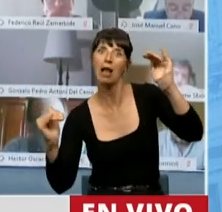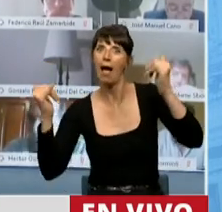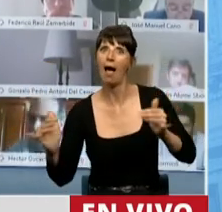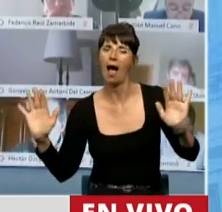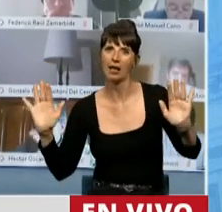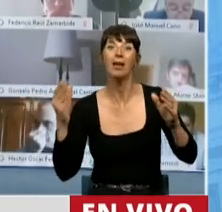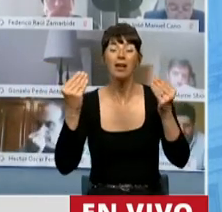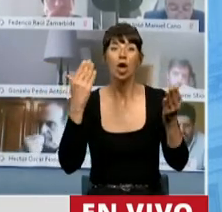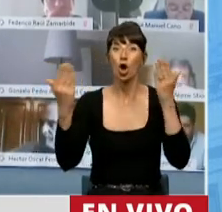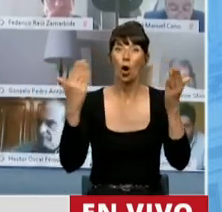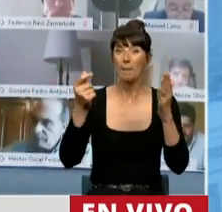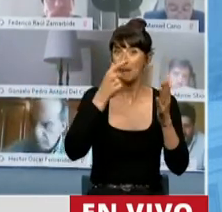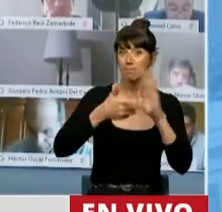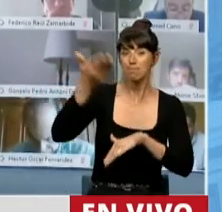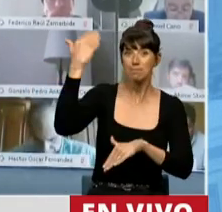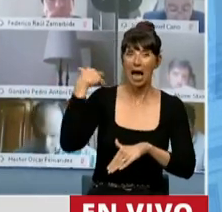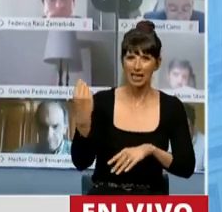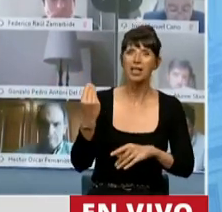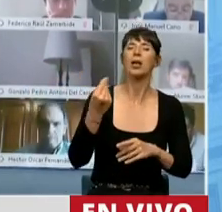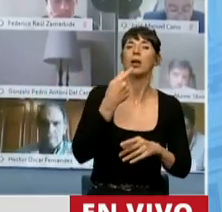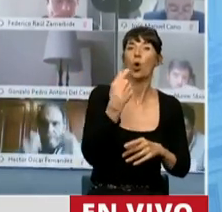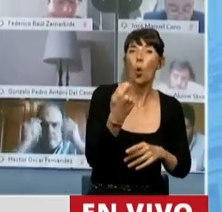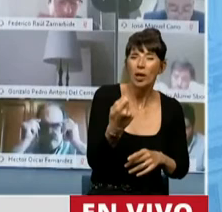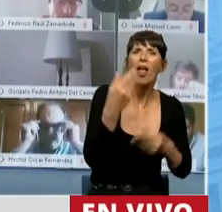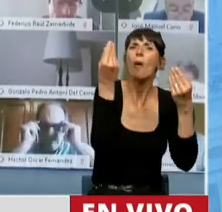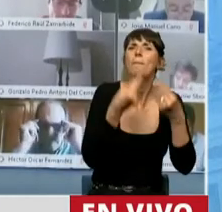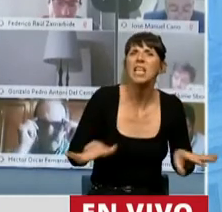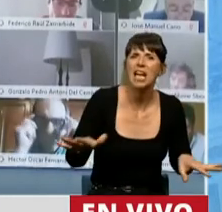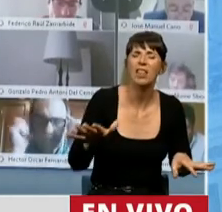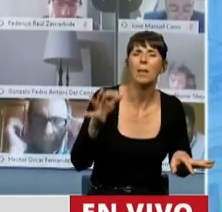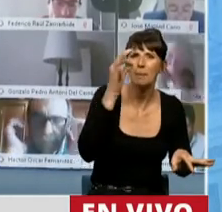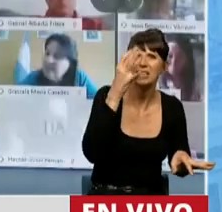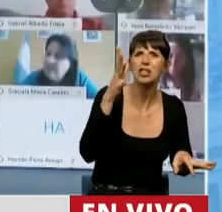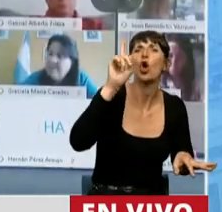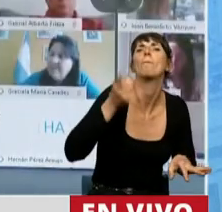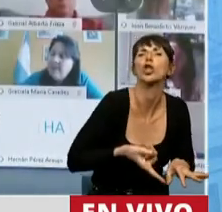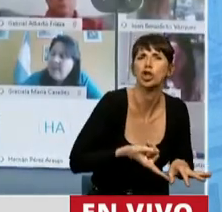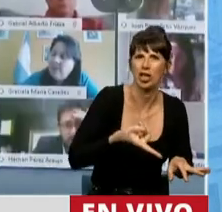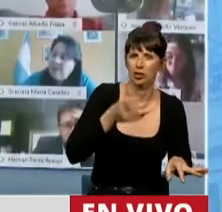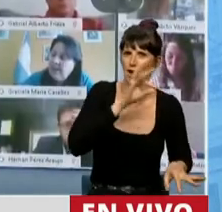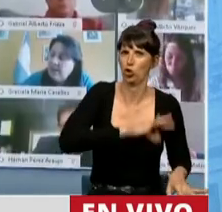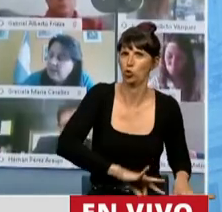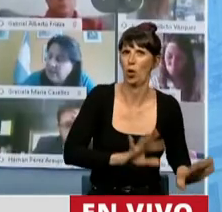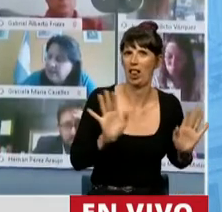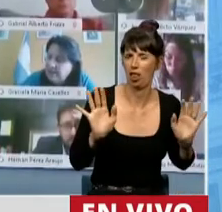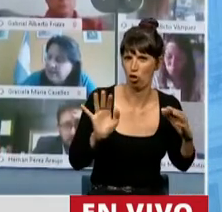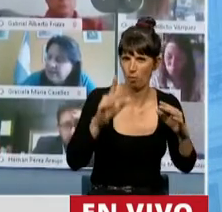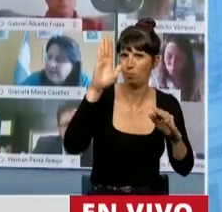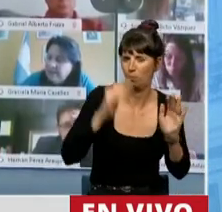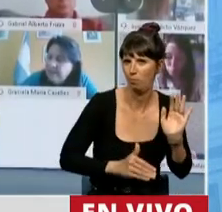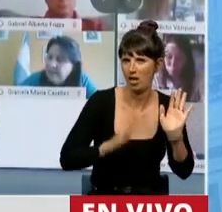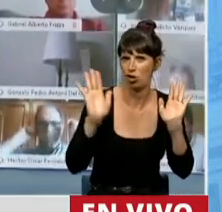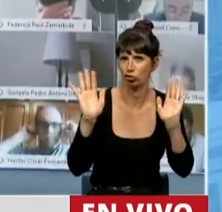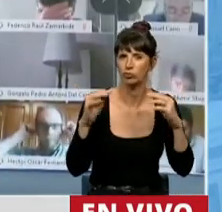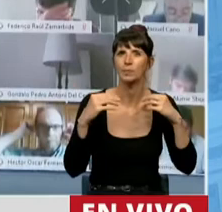anterior perdieron el 26% de los ingresos, los jubilados y las jubiladas en términos reales. Hace poco, además,